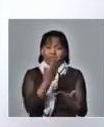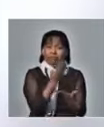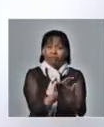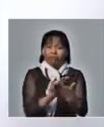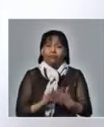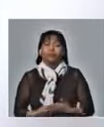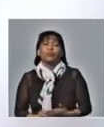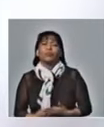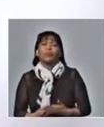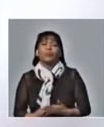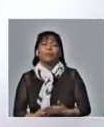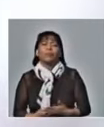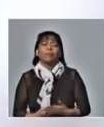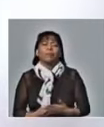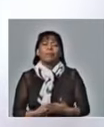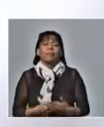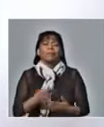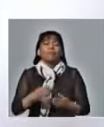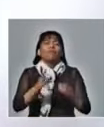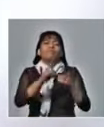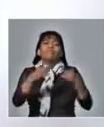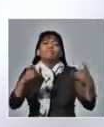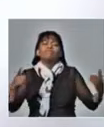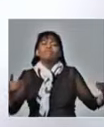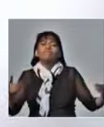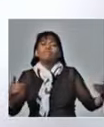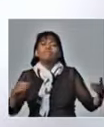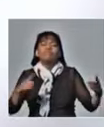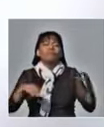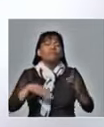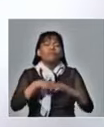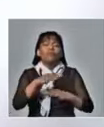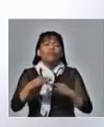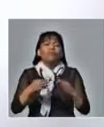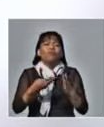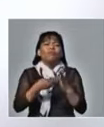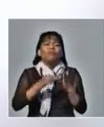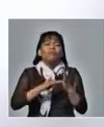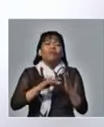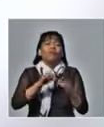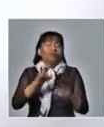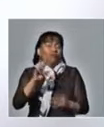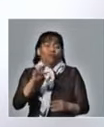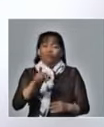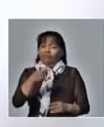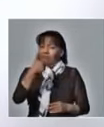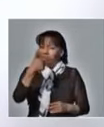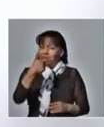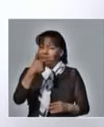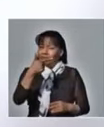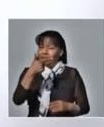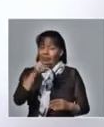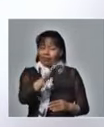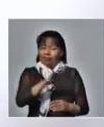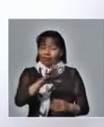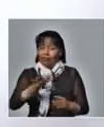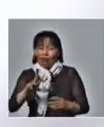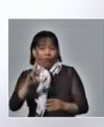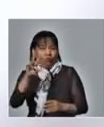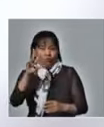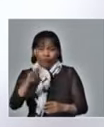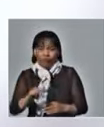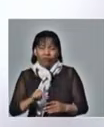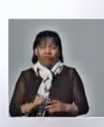es una propuesta de desarrollo regional estratégico, no 7 regiones, como la geografía